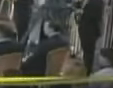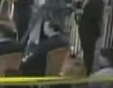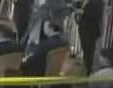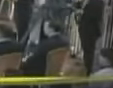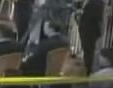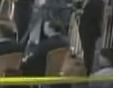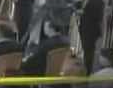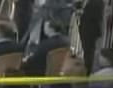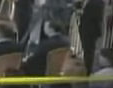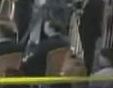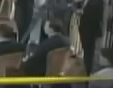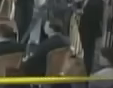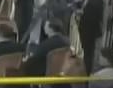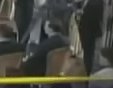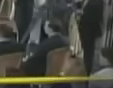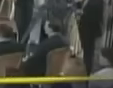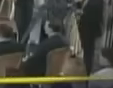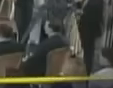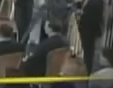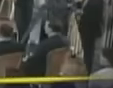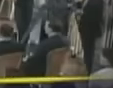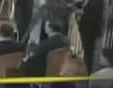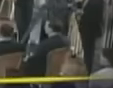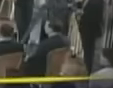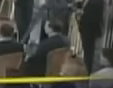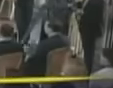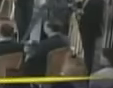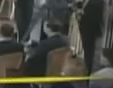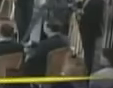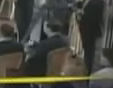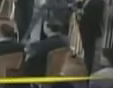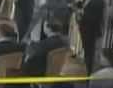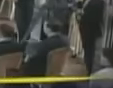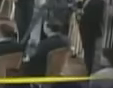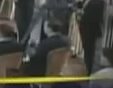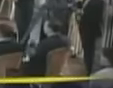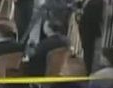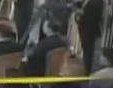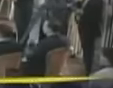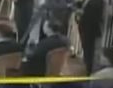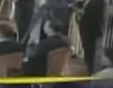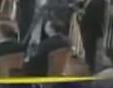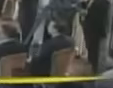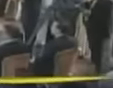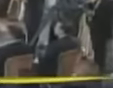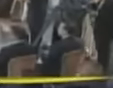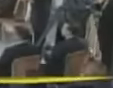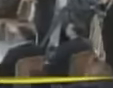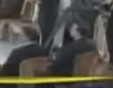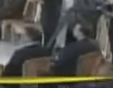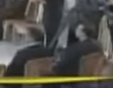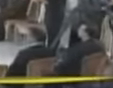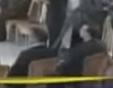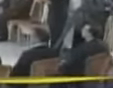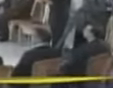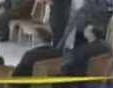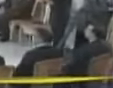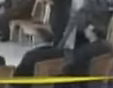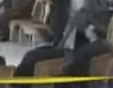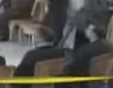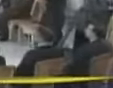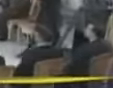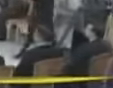estructura funcional y de gobernabilidad para la operación de la unidad de área Campo Manaquín Cocuina.